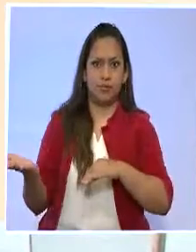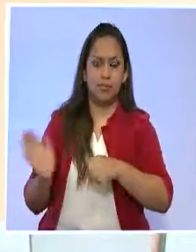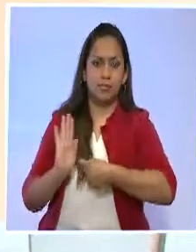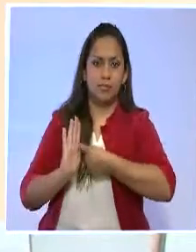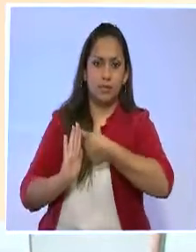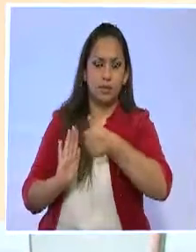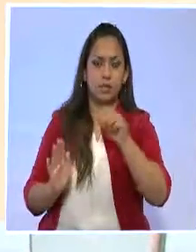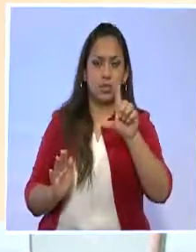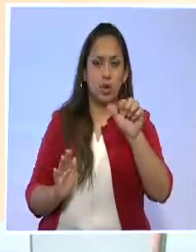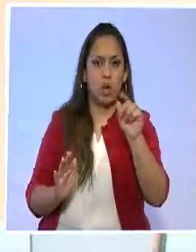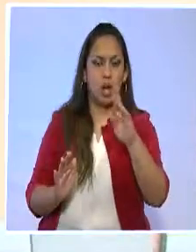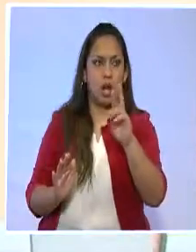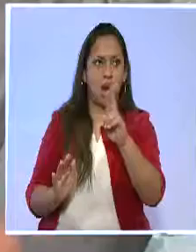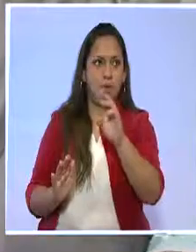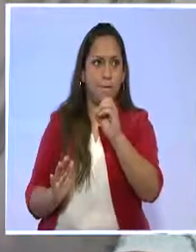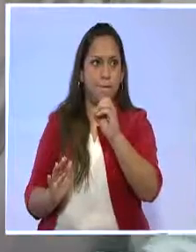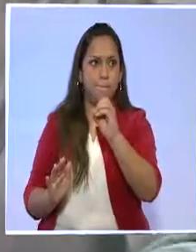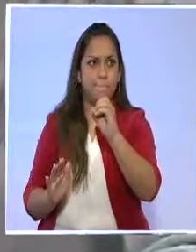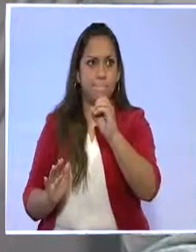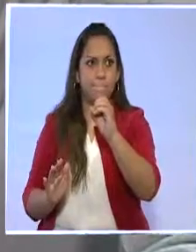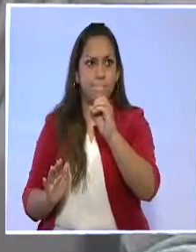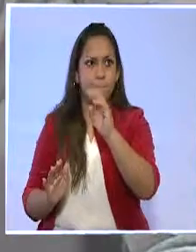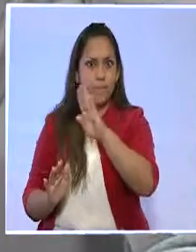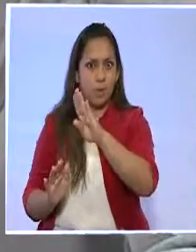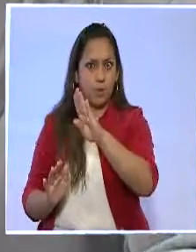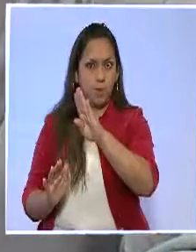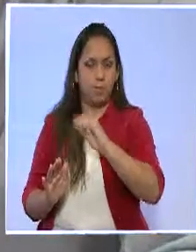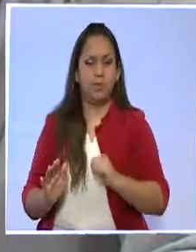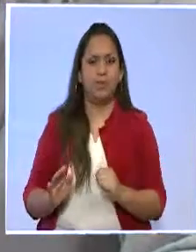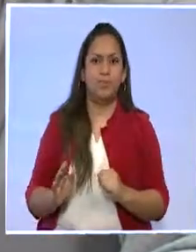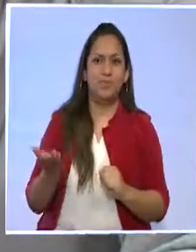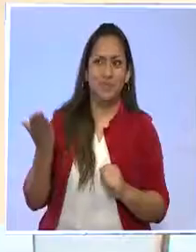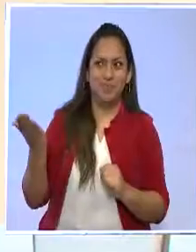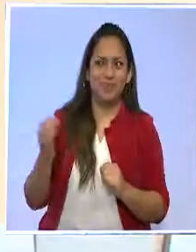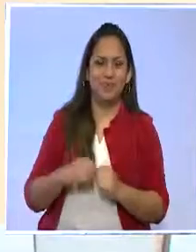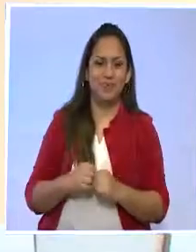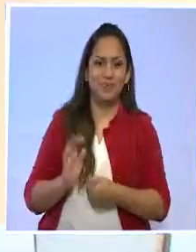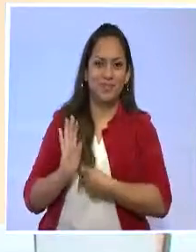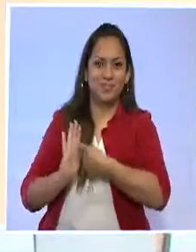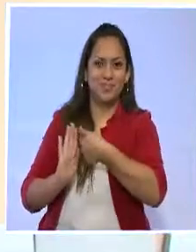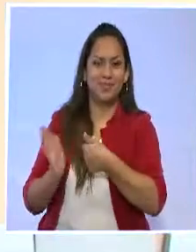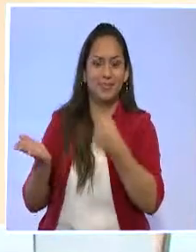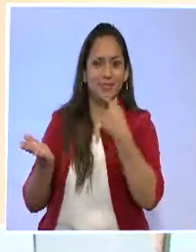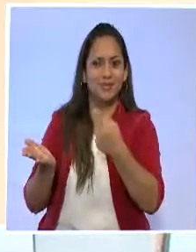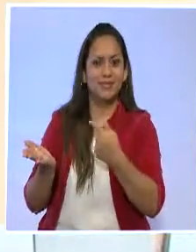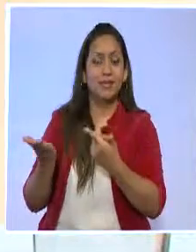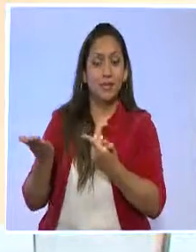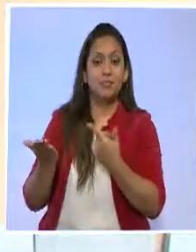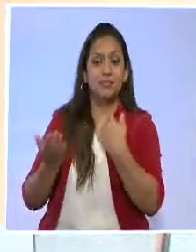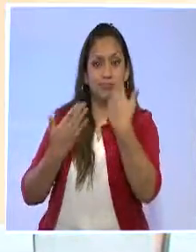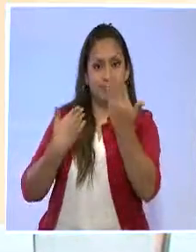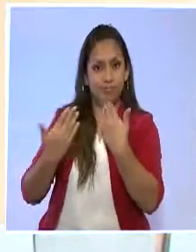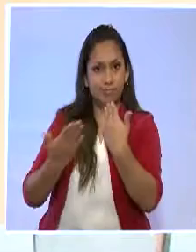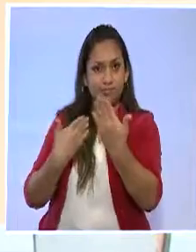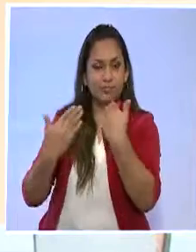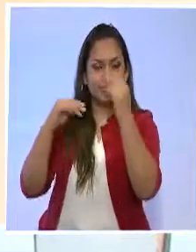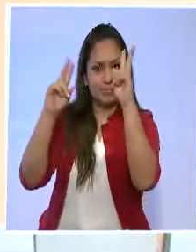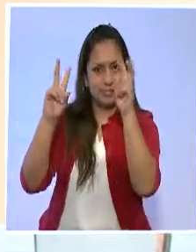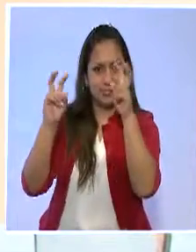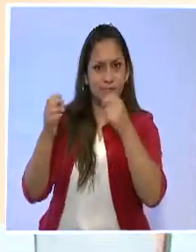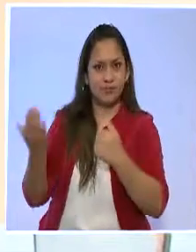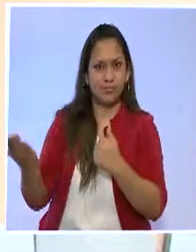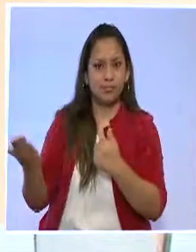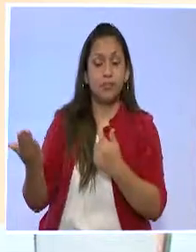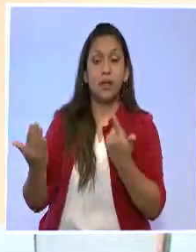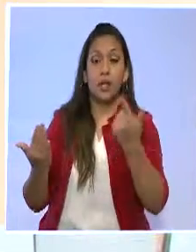él hablamos sólido igualmente de uno de los temas que habían sido nuestras consignas y es lograr que el gobierno de